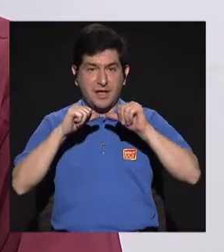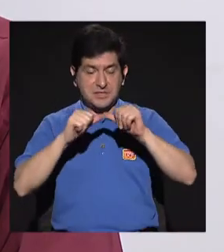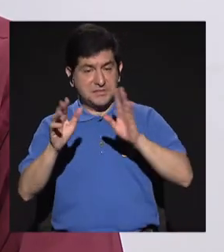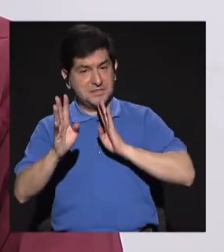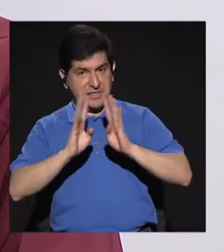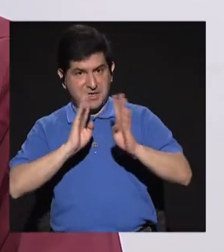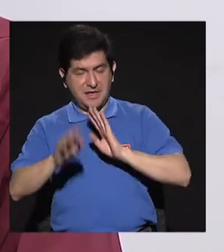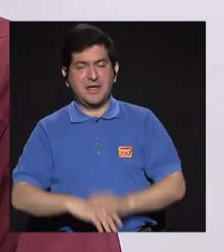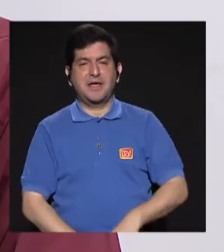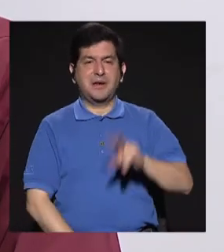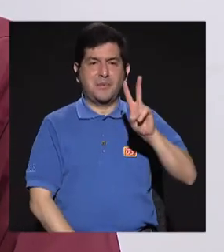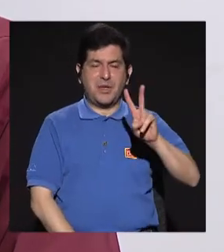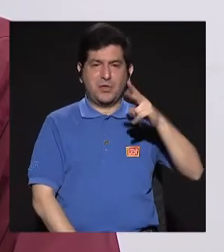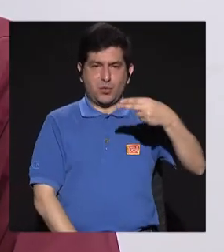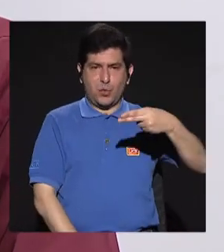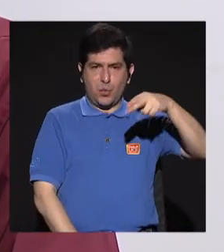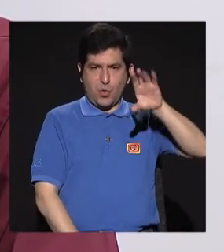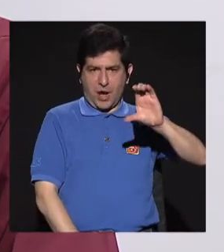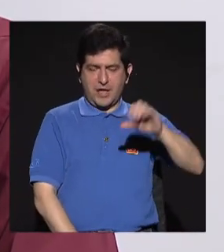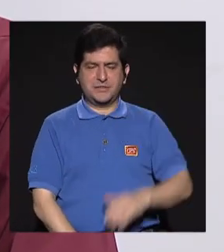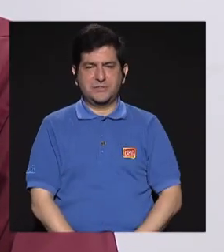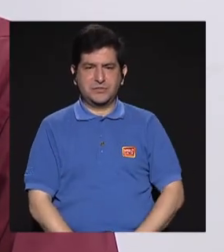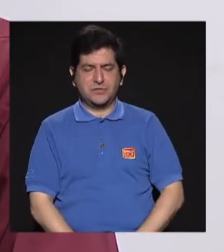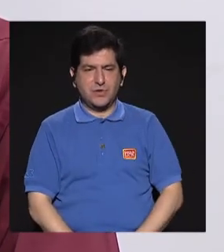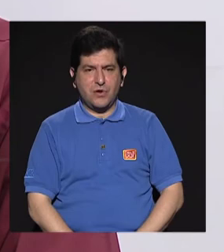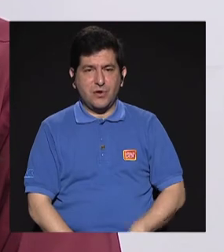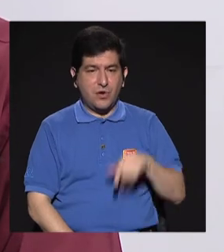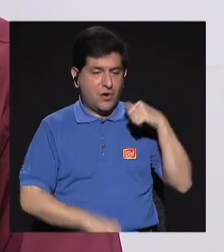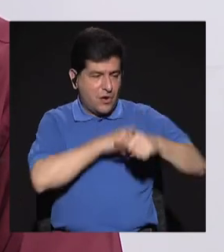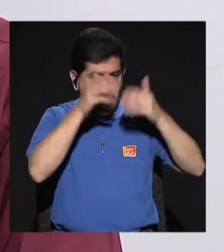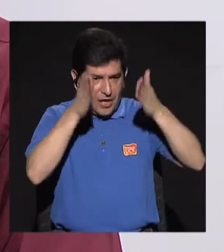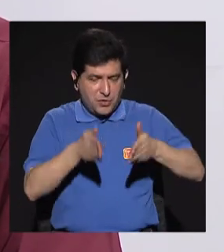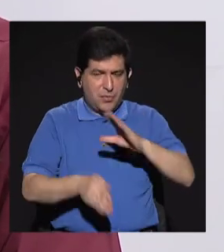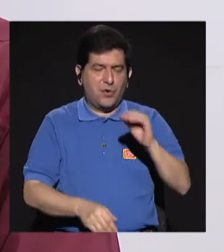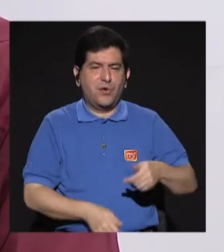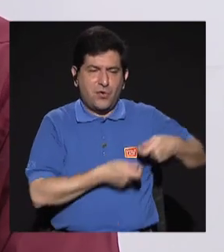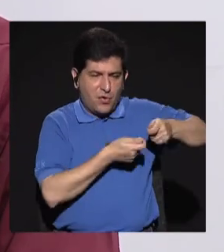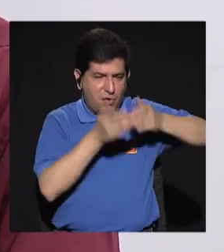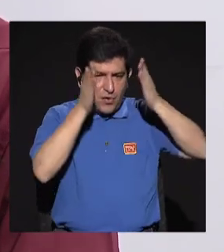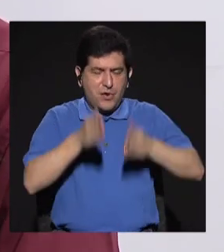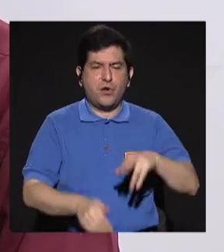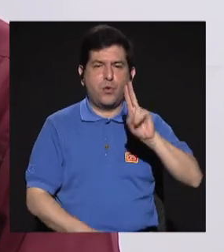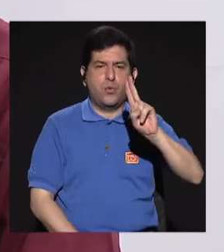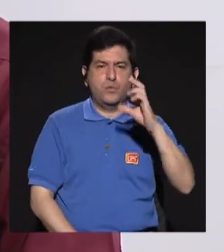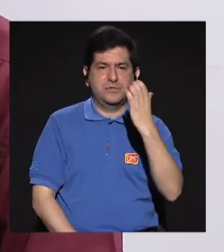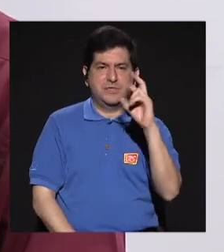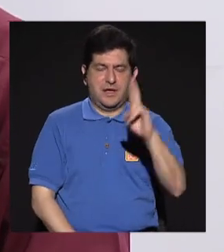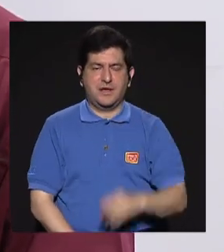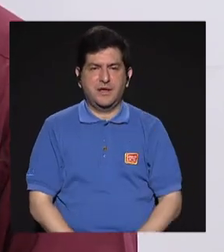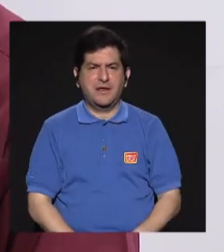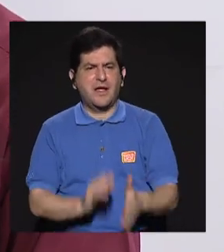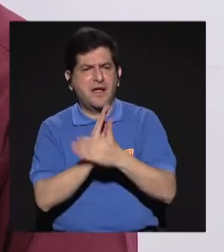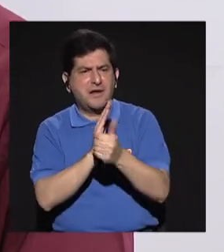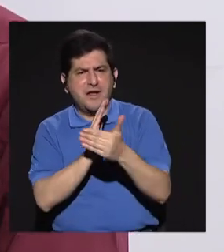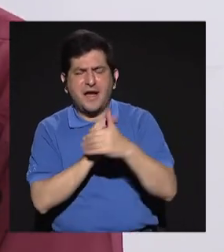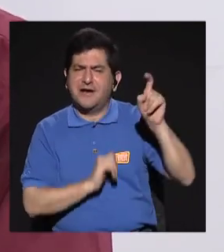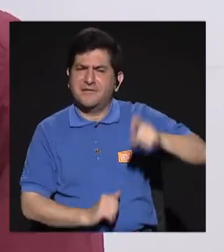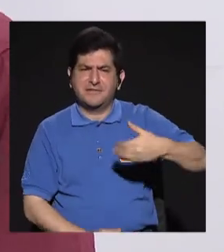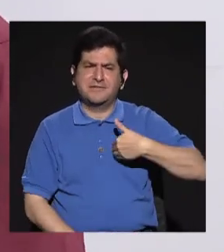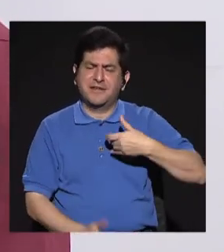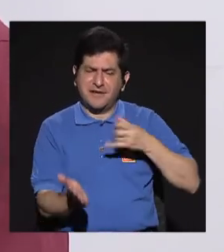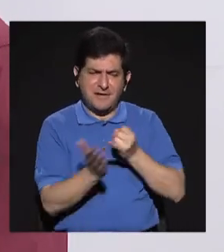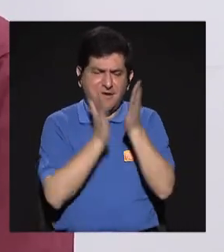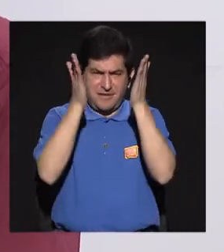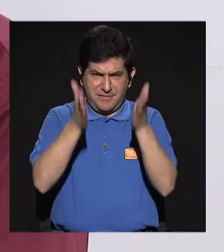continuamos conversando con víctor hugo castro antropólogo y arqueólogo de la universidad de costa rica habilidades y